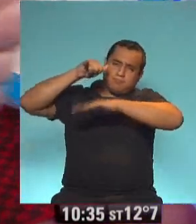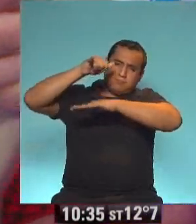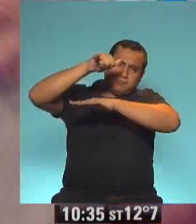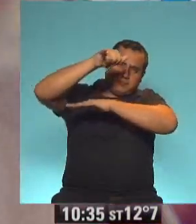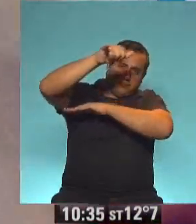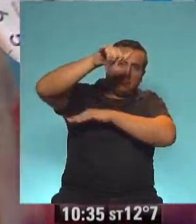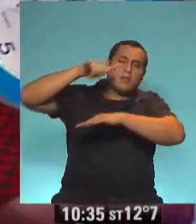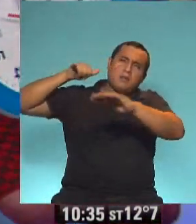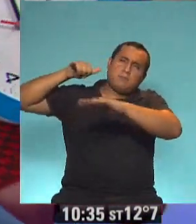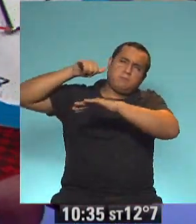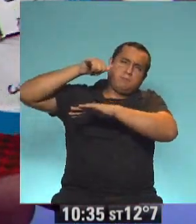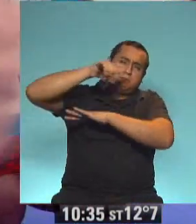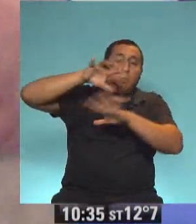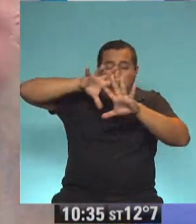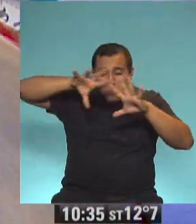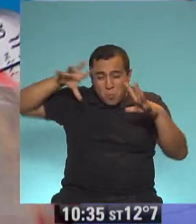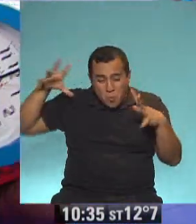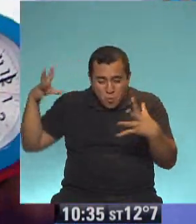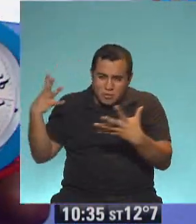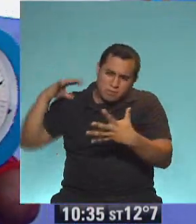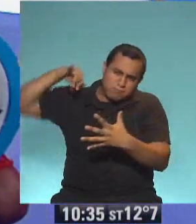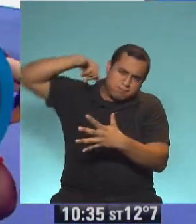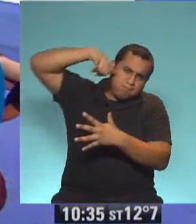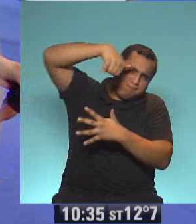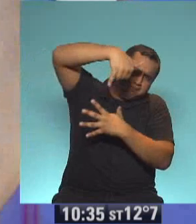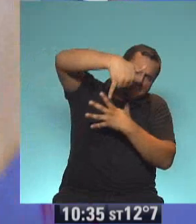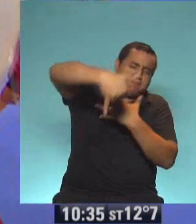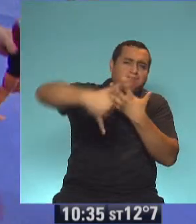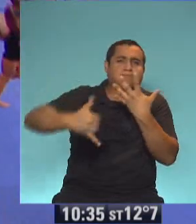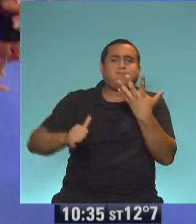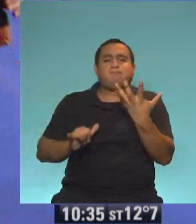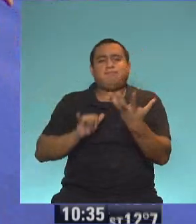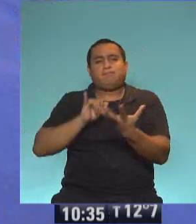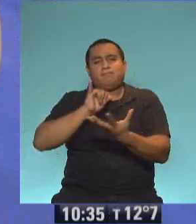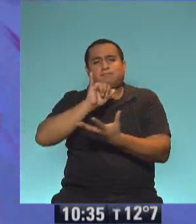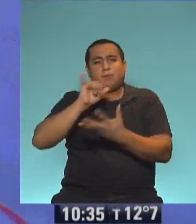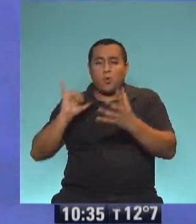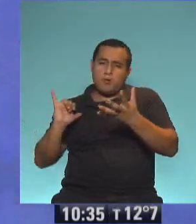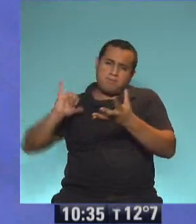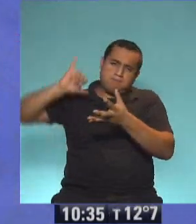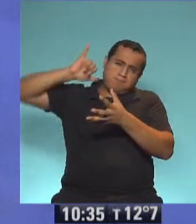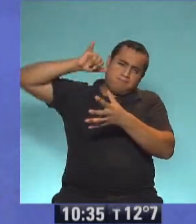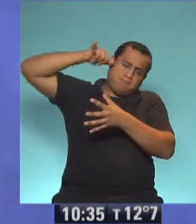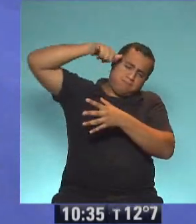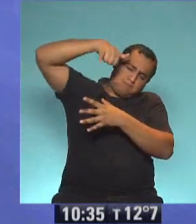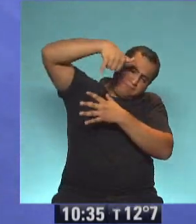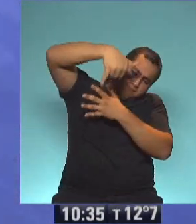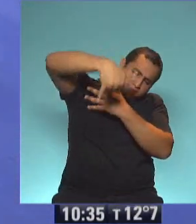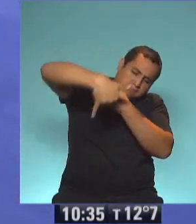¡despegue! ¡A viajar por el mundo entero! ¡Y el mundo en paloma también! ¡Estamos dando la vuelta al mundo,